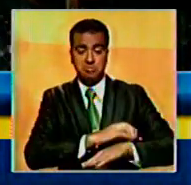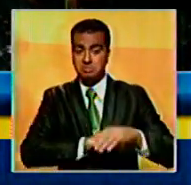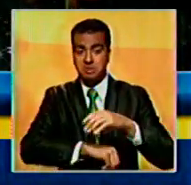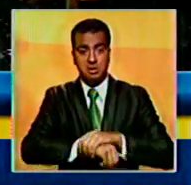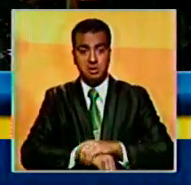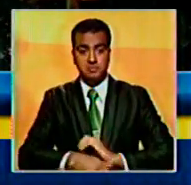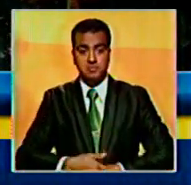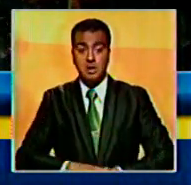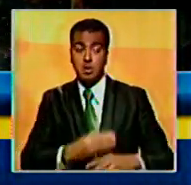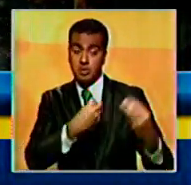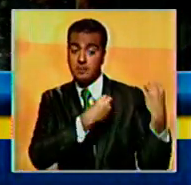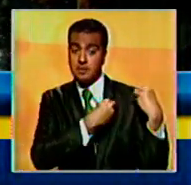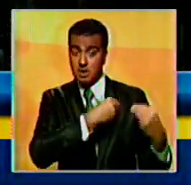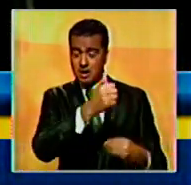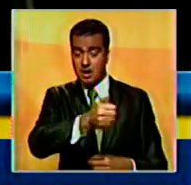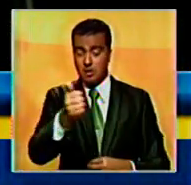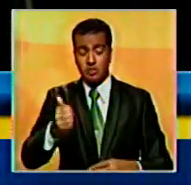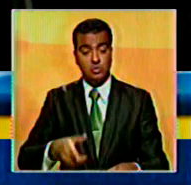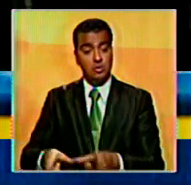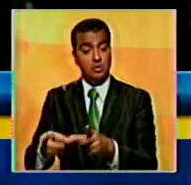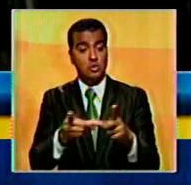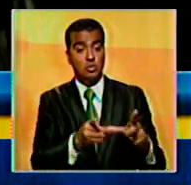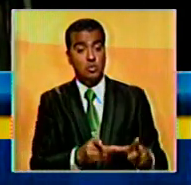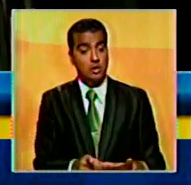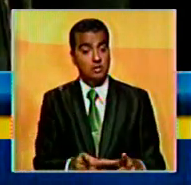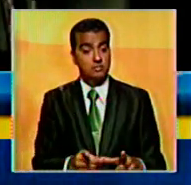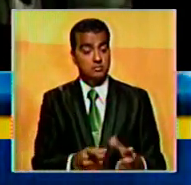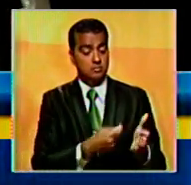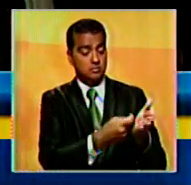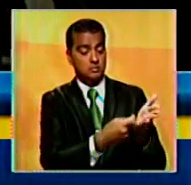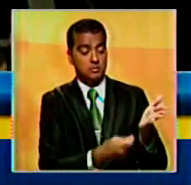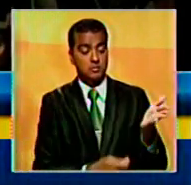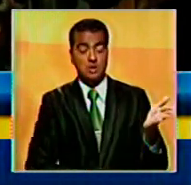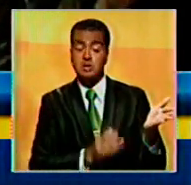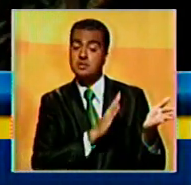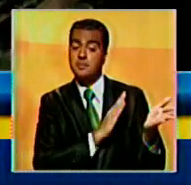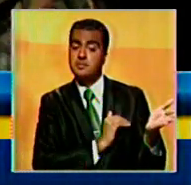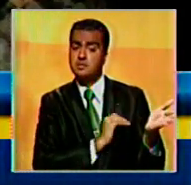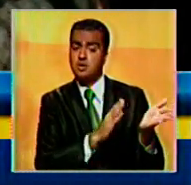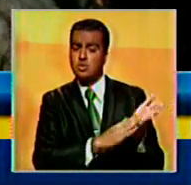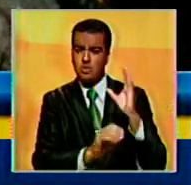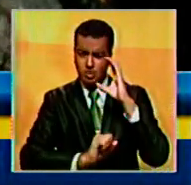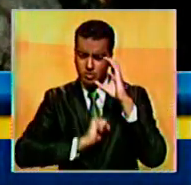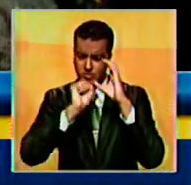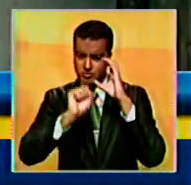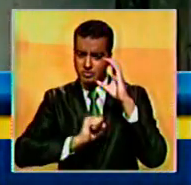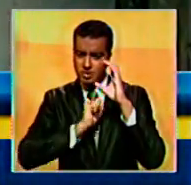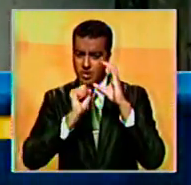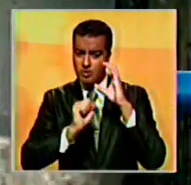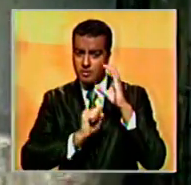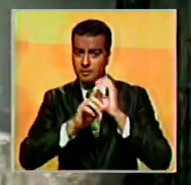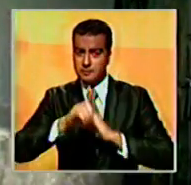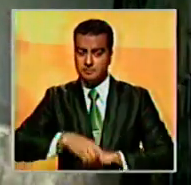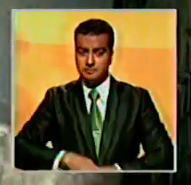hechos los dueños de los establecimientos comerciales consignarán ante el cpc los videos captados por la cámaras de seguridad